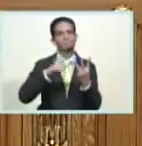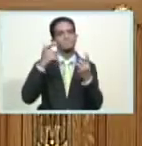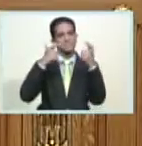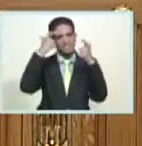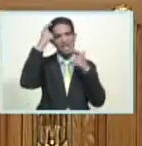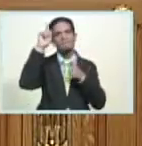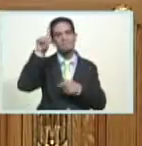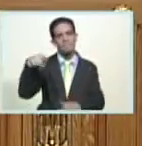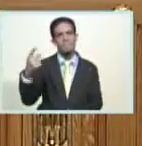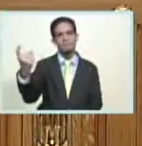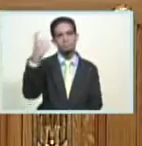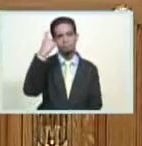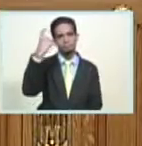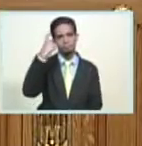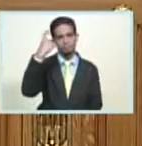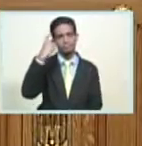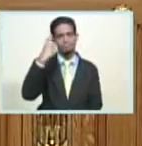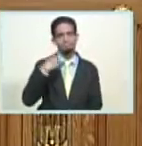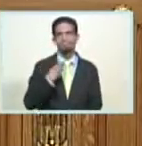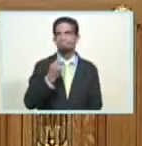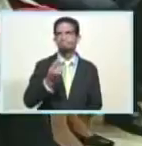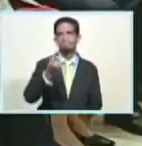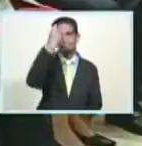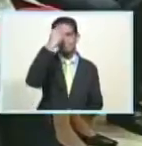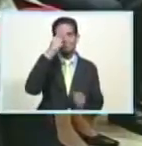Chávez, que nos marcó para siempre.